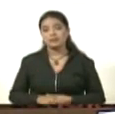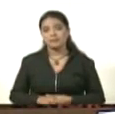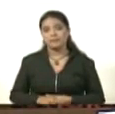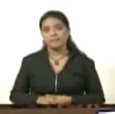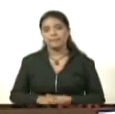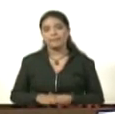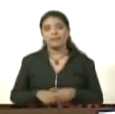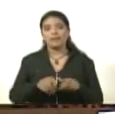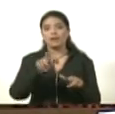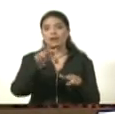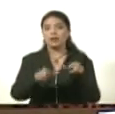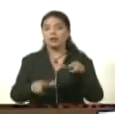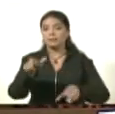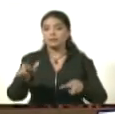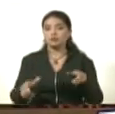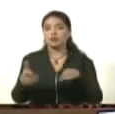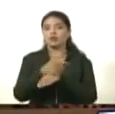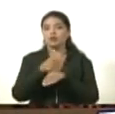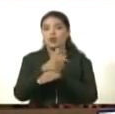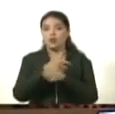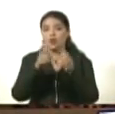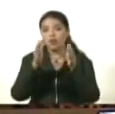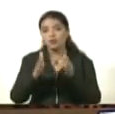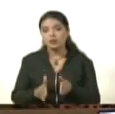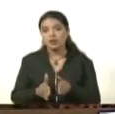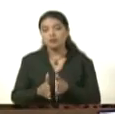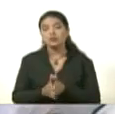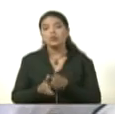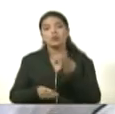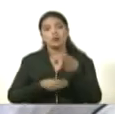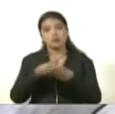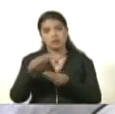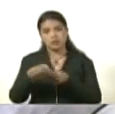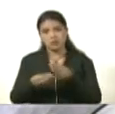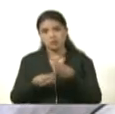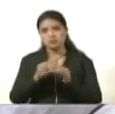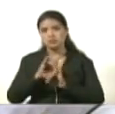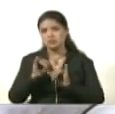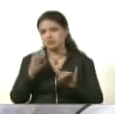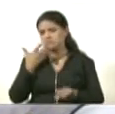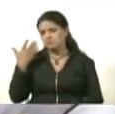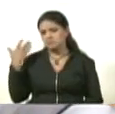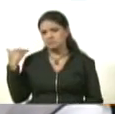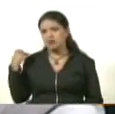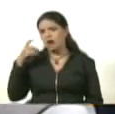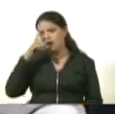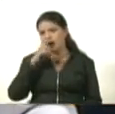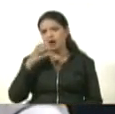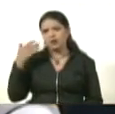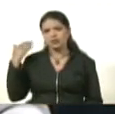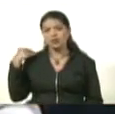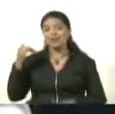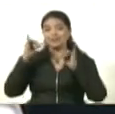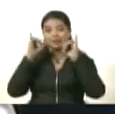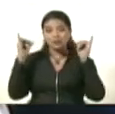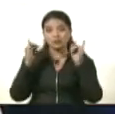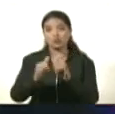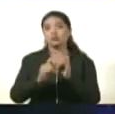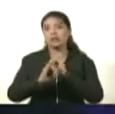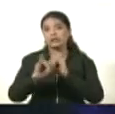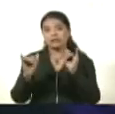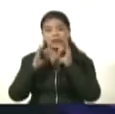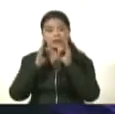los voceros del alto gobierno, que lo han hecho desde hace unos cuantos años, las denuncias que